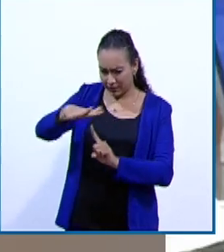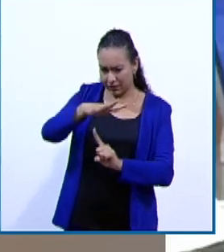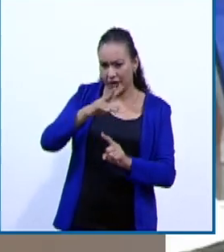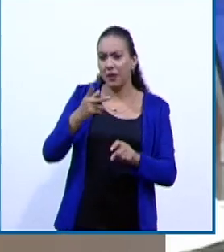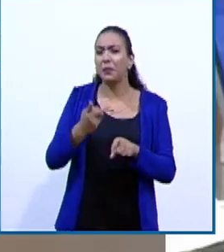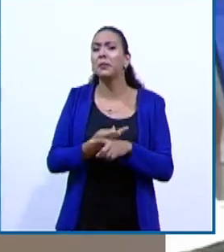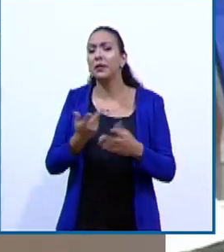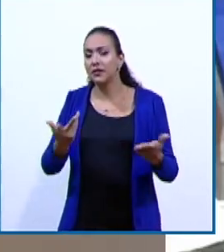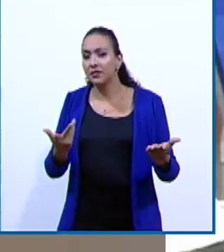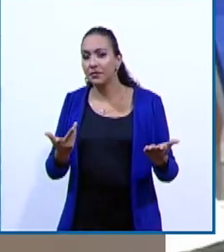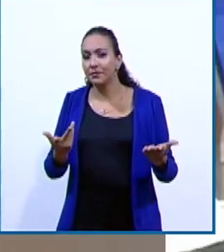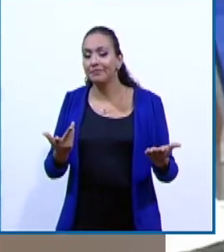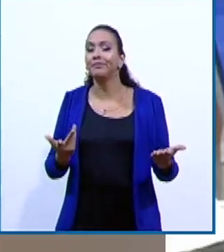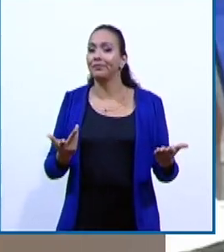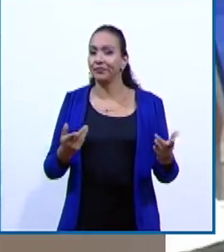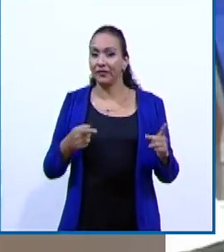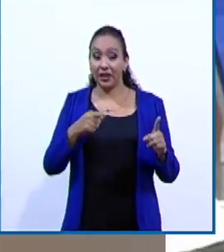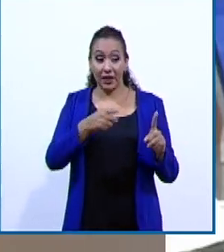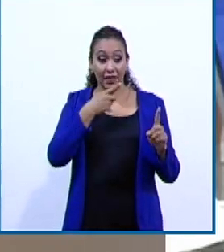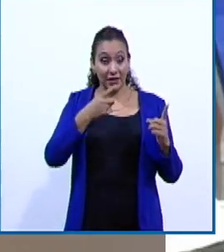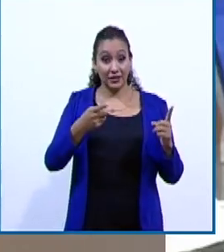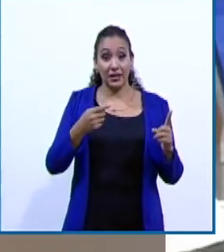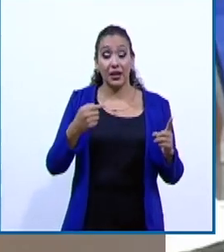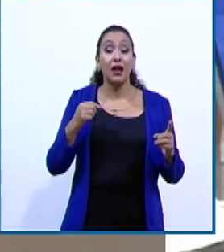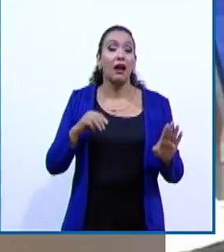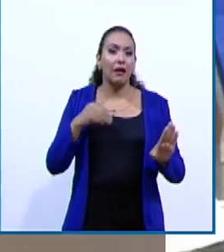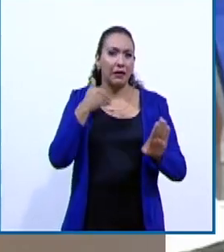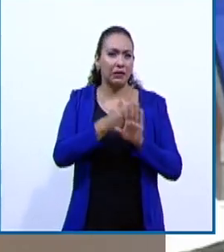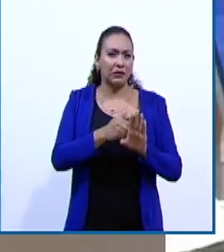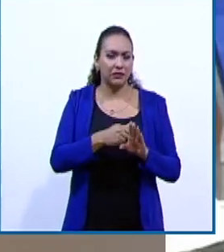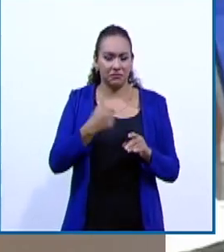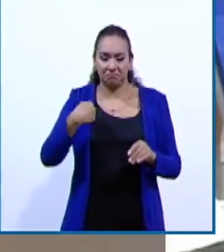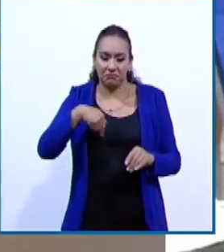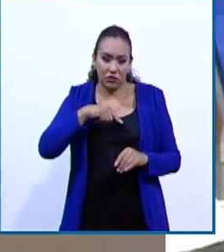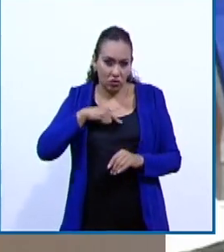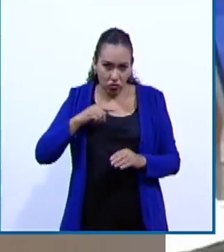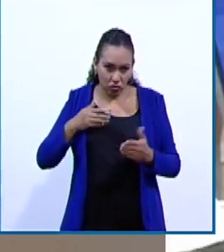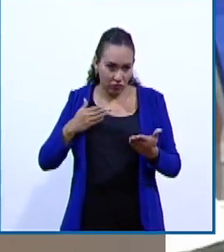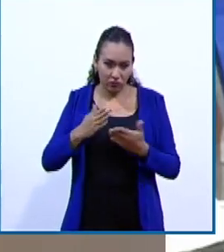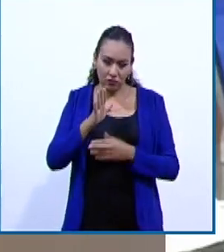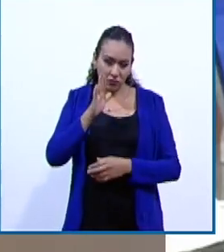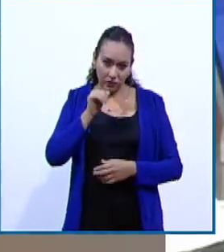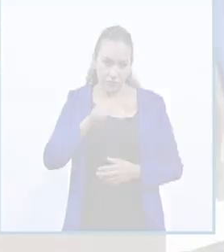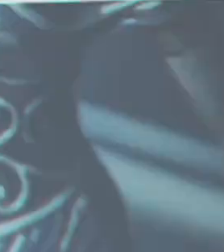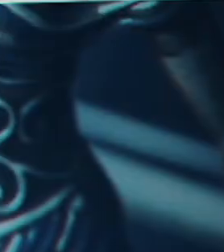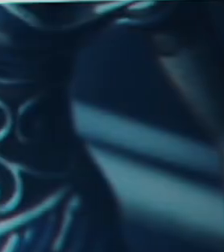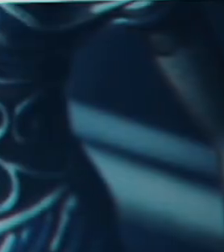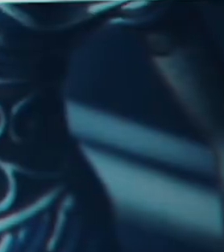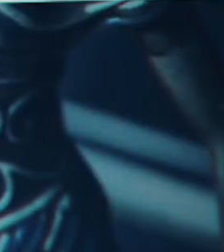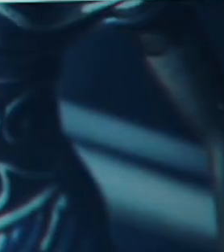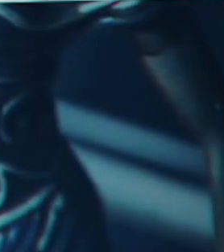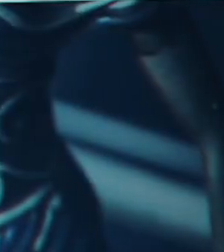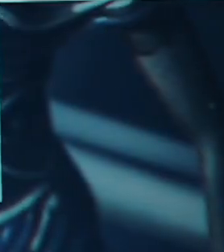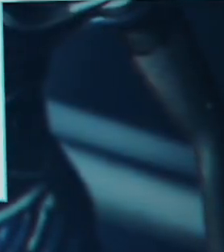tribuna parlamentaria, no podía ser considerado como materia de revisión por las autoridades electorales.